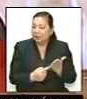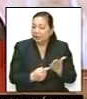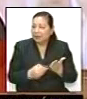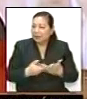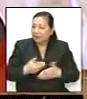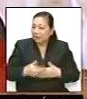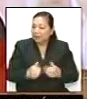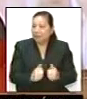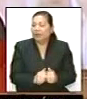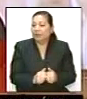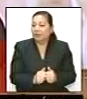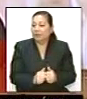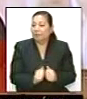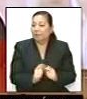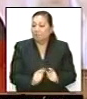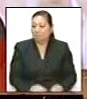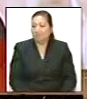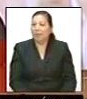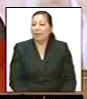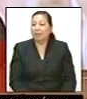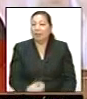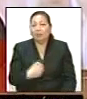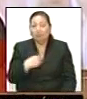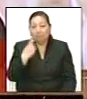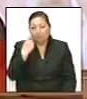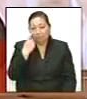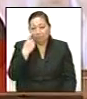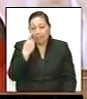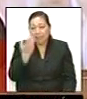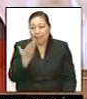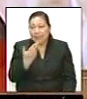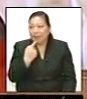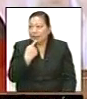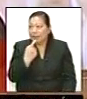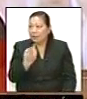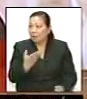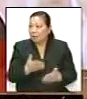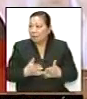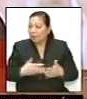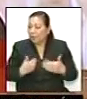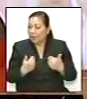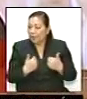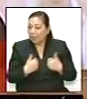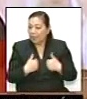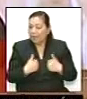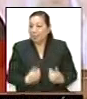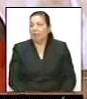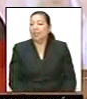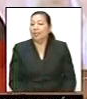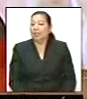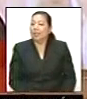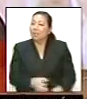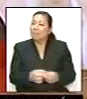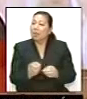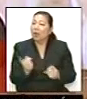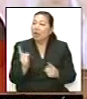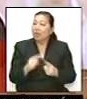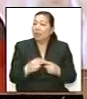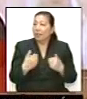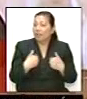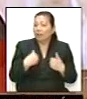avance del fondo no los conozco, pero como le digo, esta tarde podrán tener la información detallada. Hasta donde